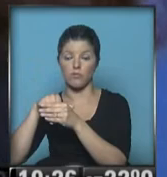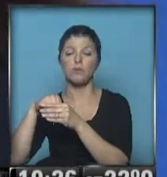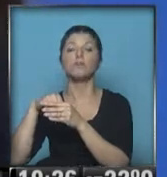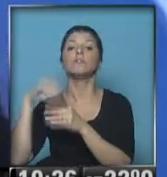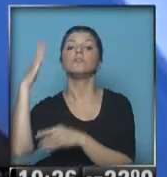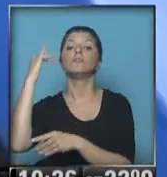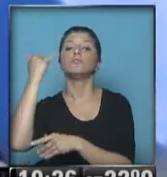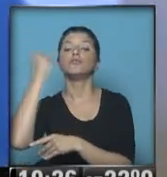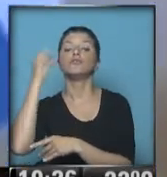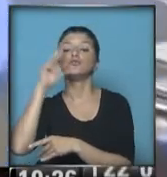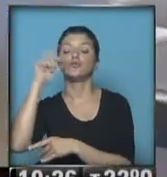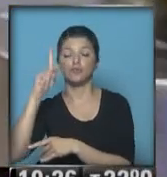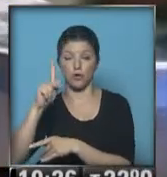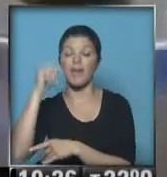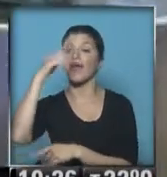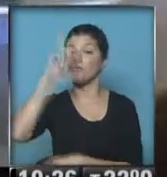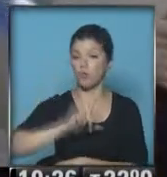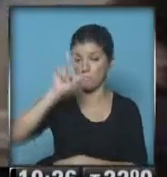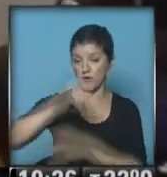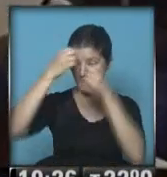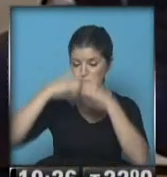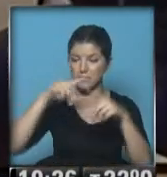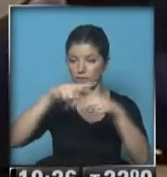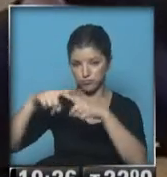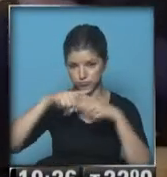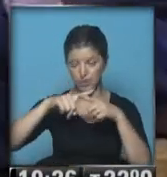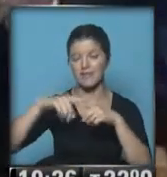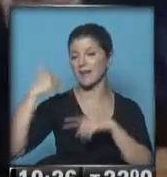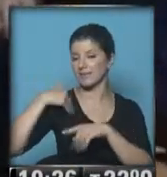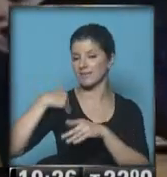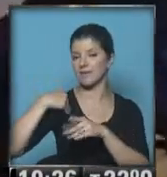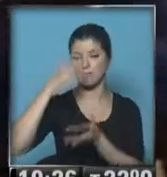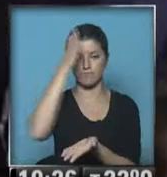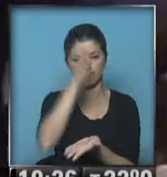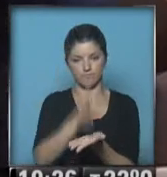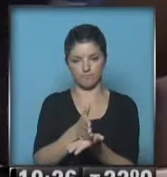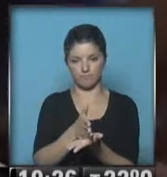Soros. El lunes comienza el debate y Argentina está en el centro.